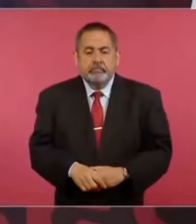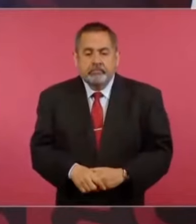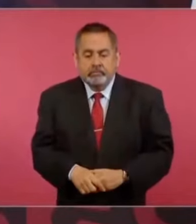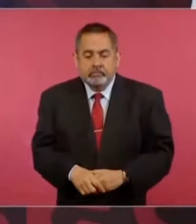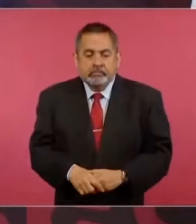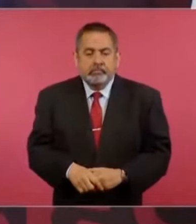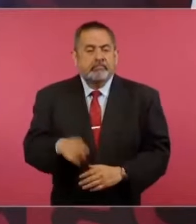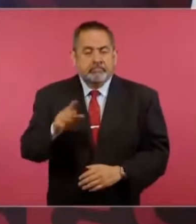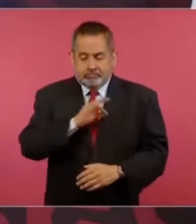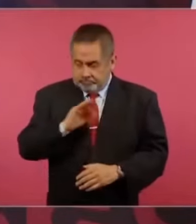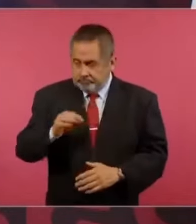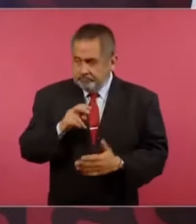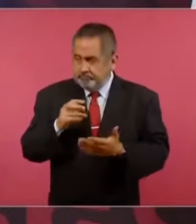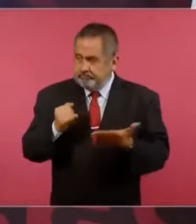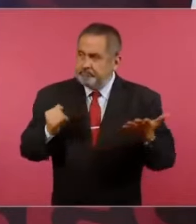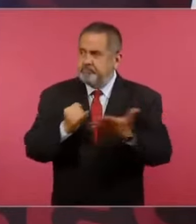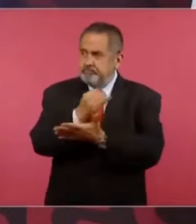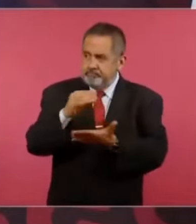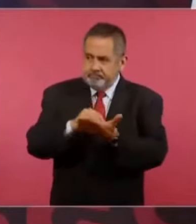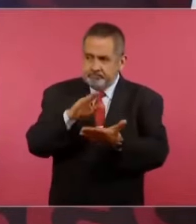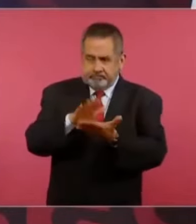pero se logró.